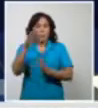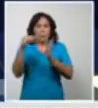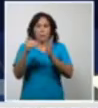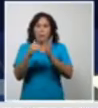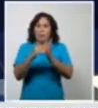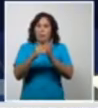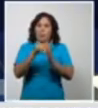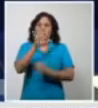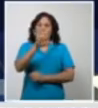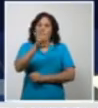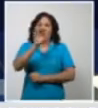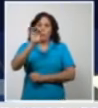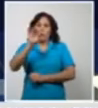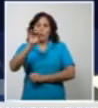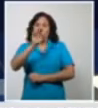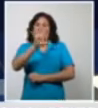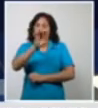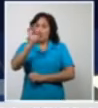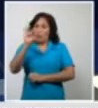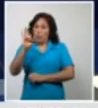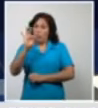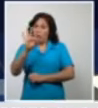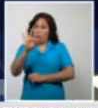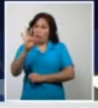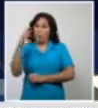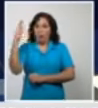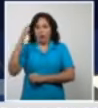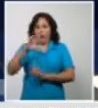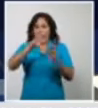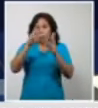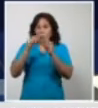4.258 extranjeros, lo cual da un total de